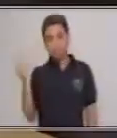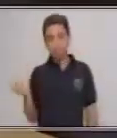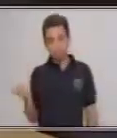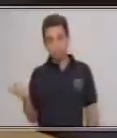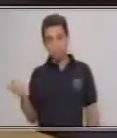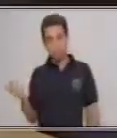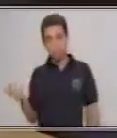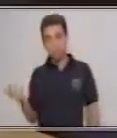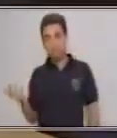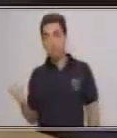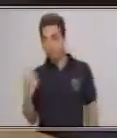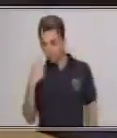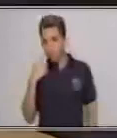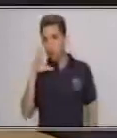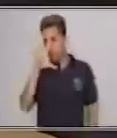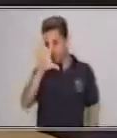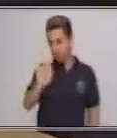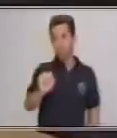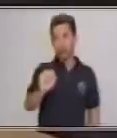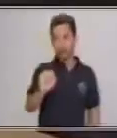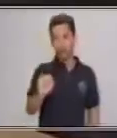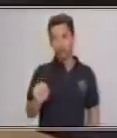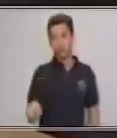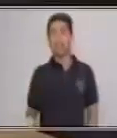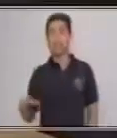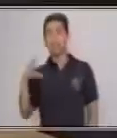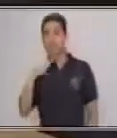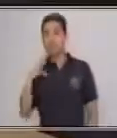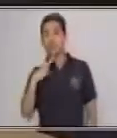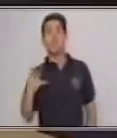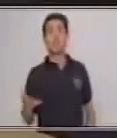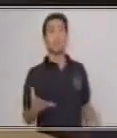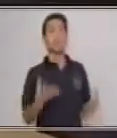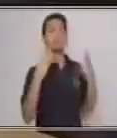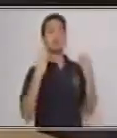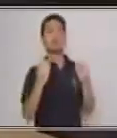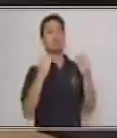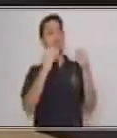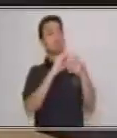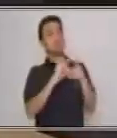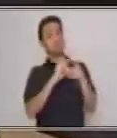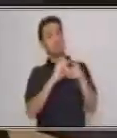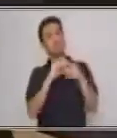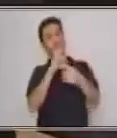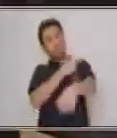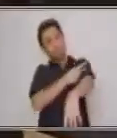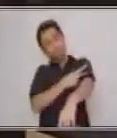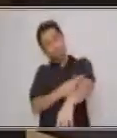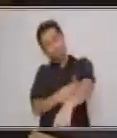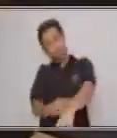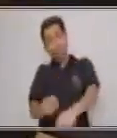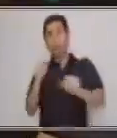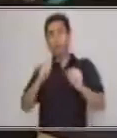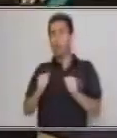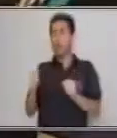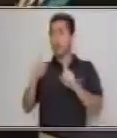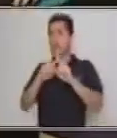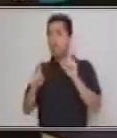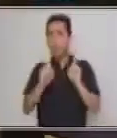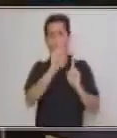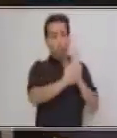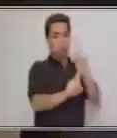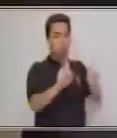Si se dan cuenta, tenemos historias que pueden contar todos los personajes y en este caso el